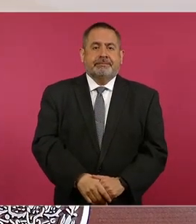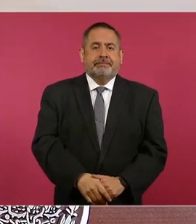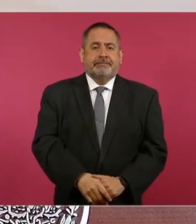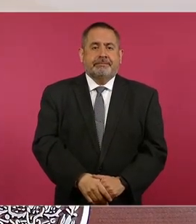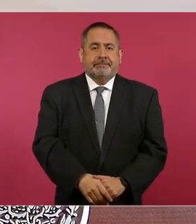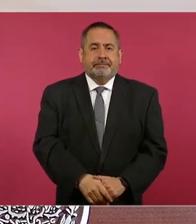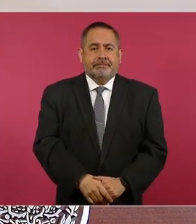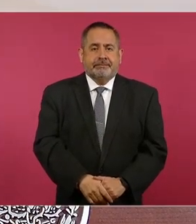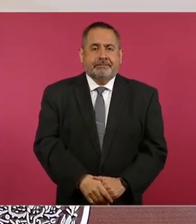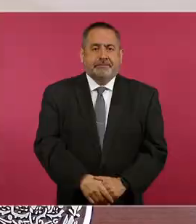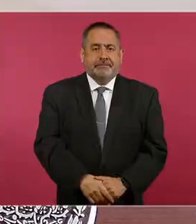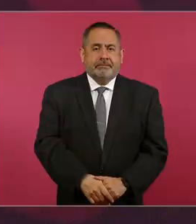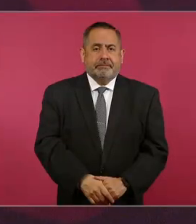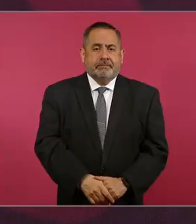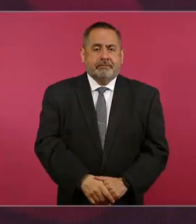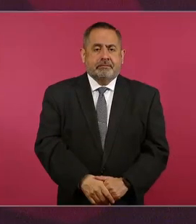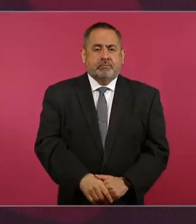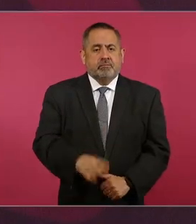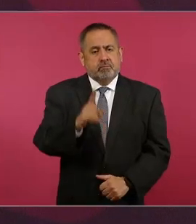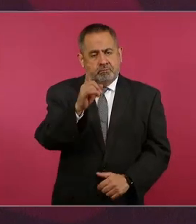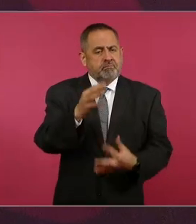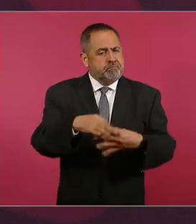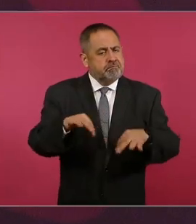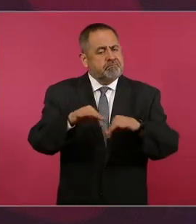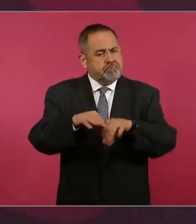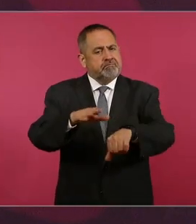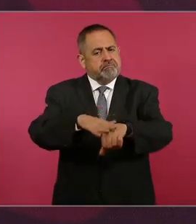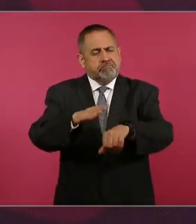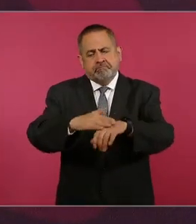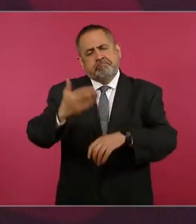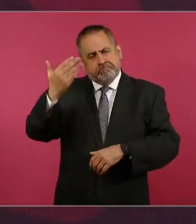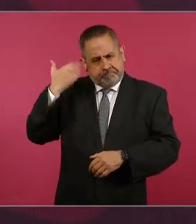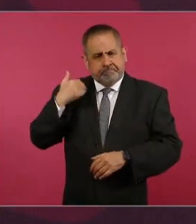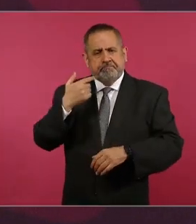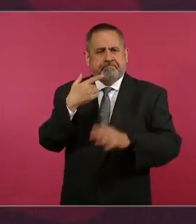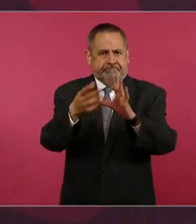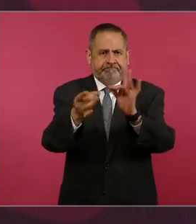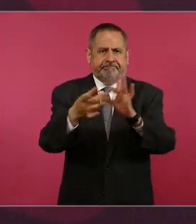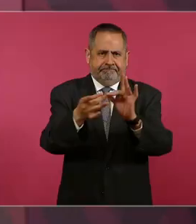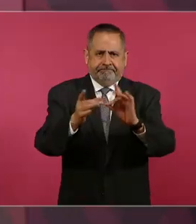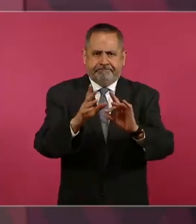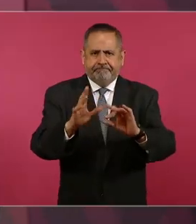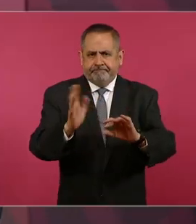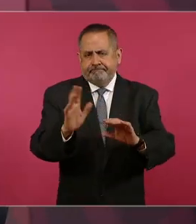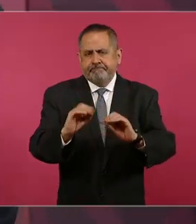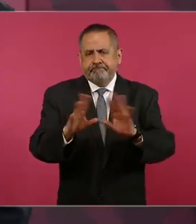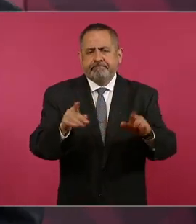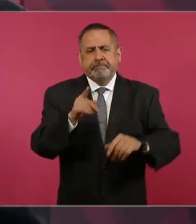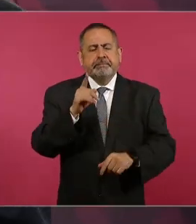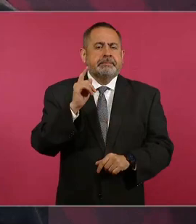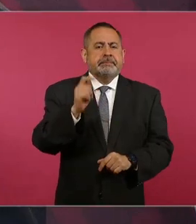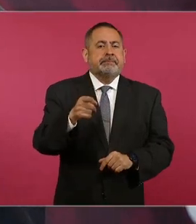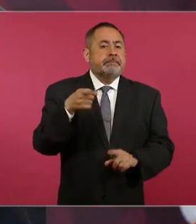Es importante, ya lo hemos visto en otras ocasiones, que